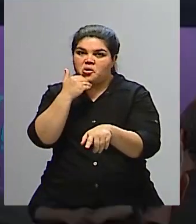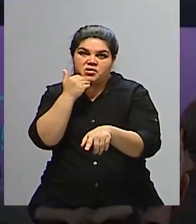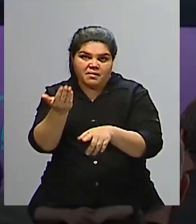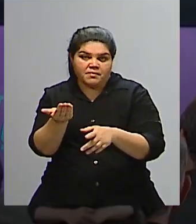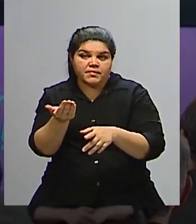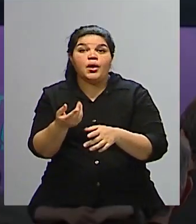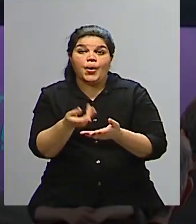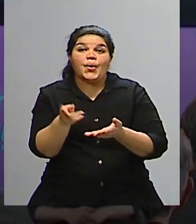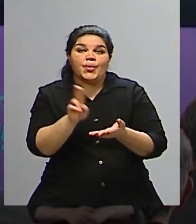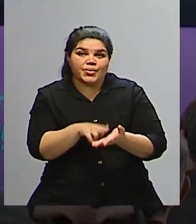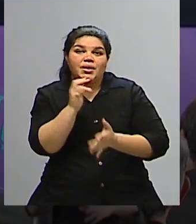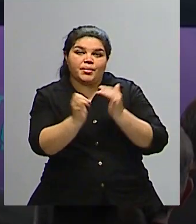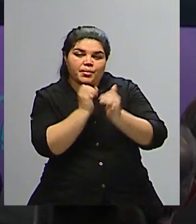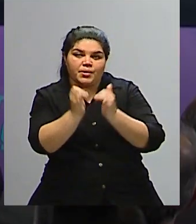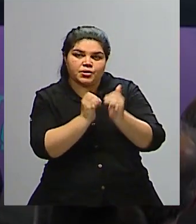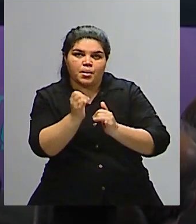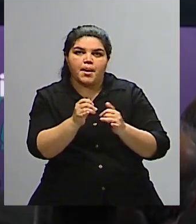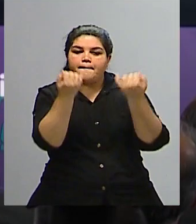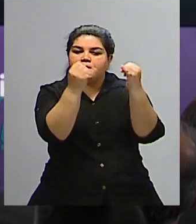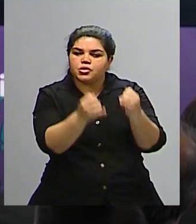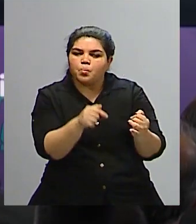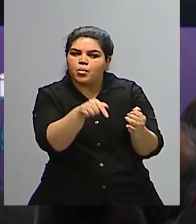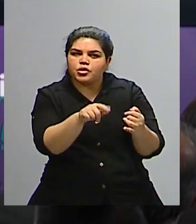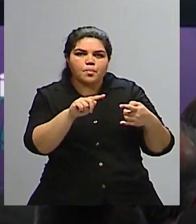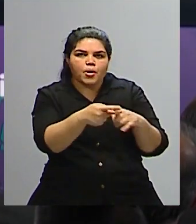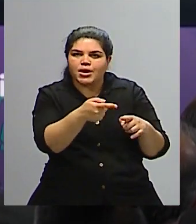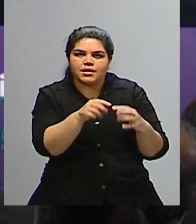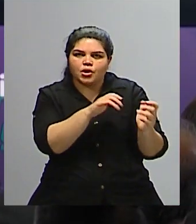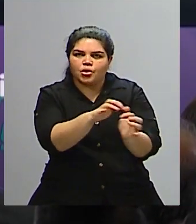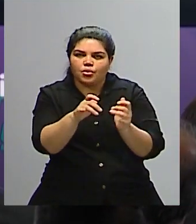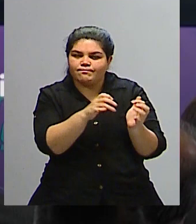proceso de control político, el presupuesto debería estar sancionado